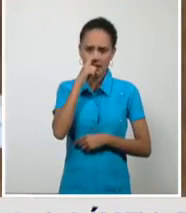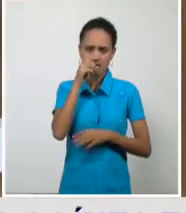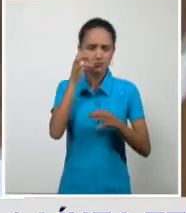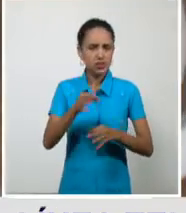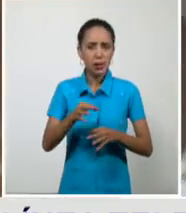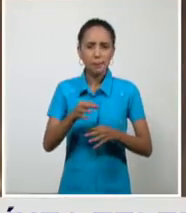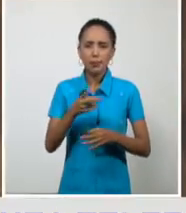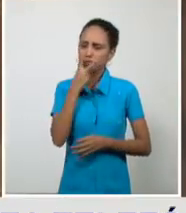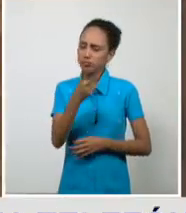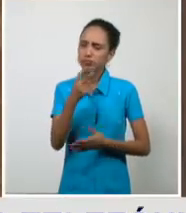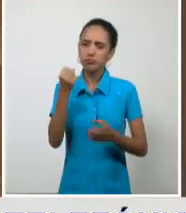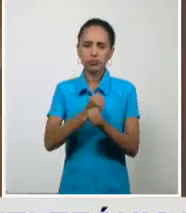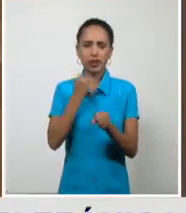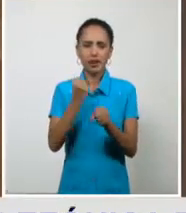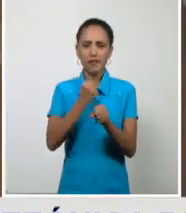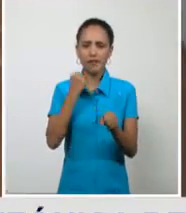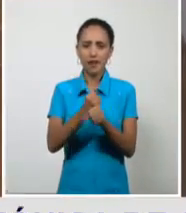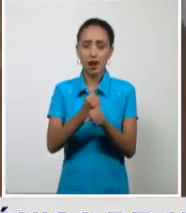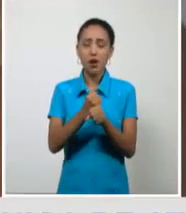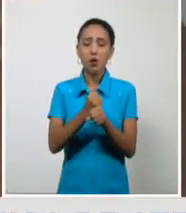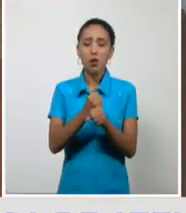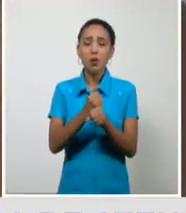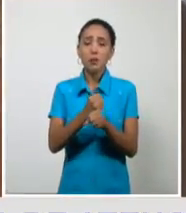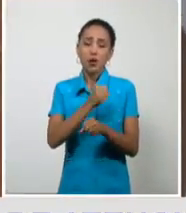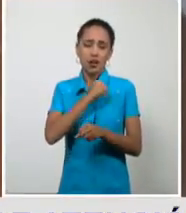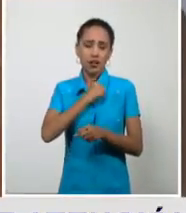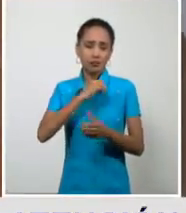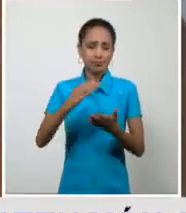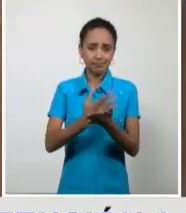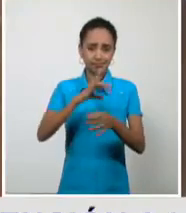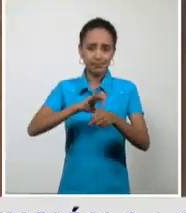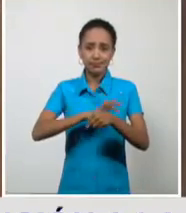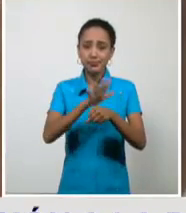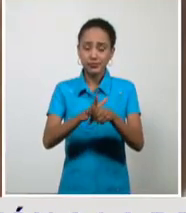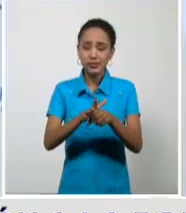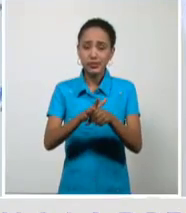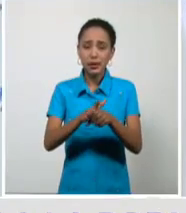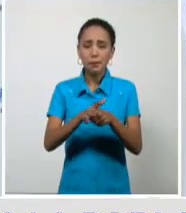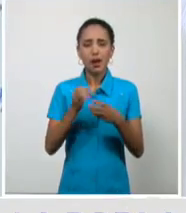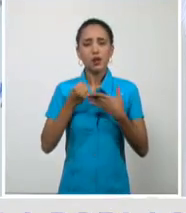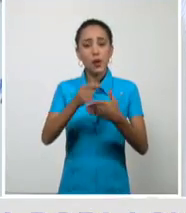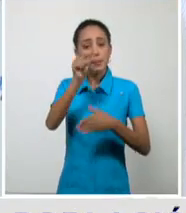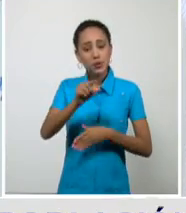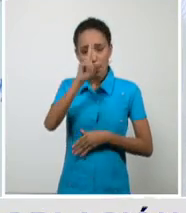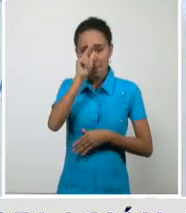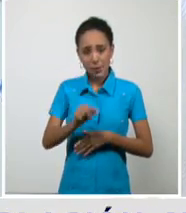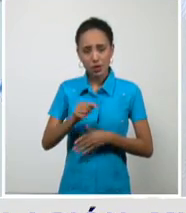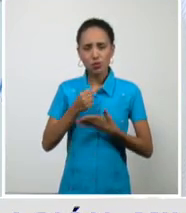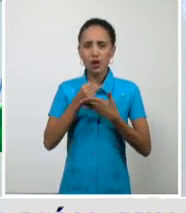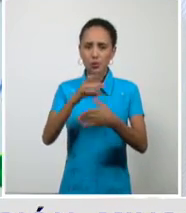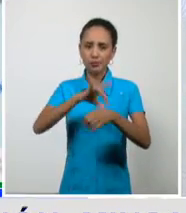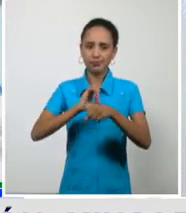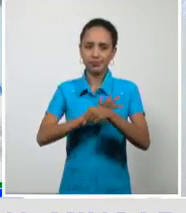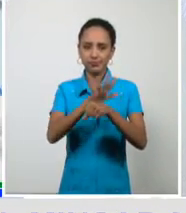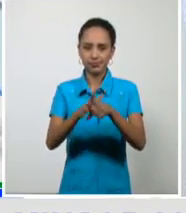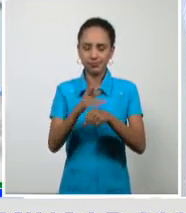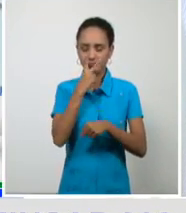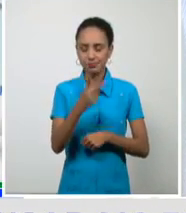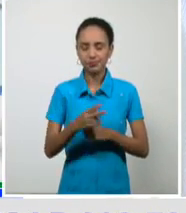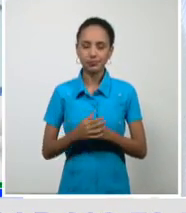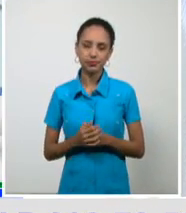minuto para sumarse al escuadrón que lucha contra las consecuencias y expansión del nuevo coronavirus. Es para